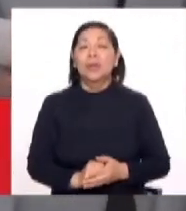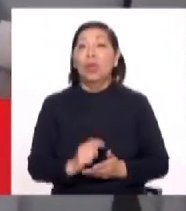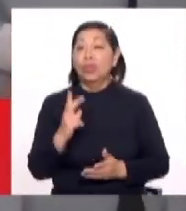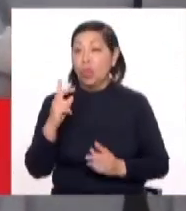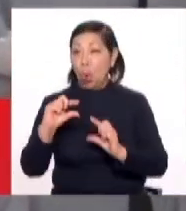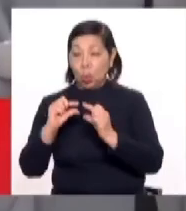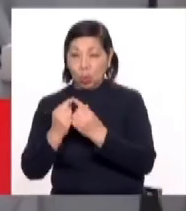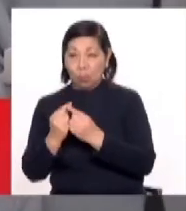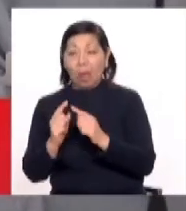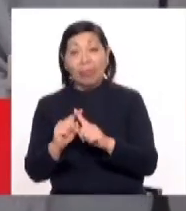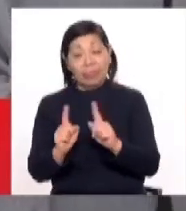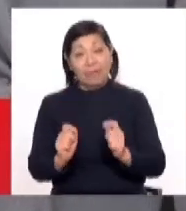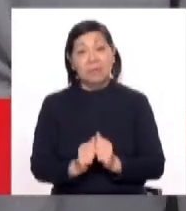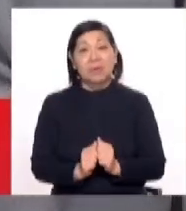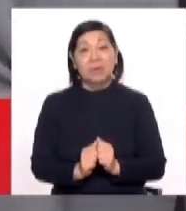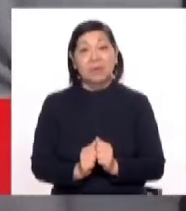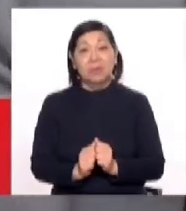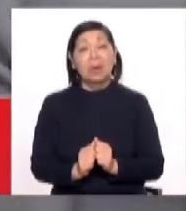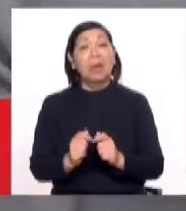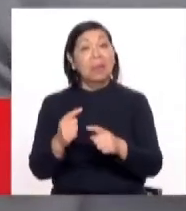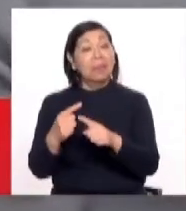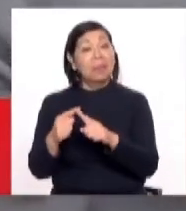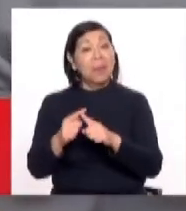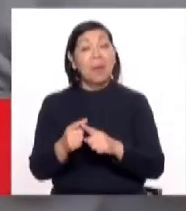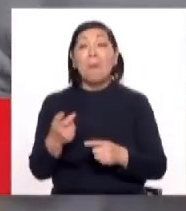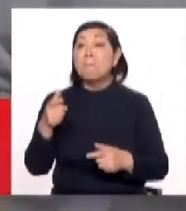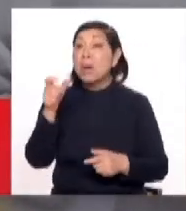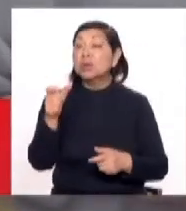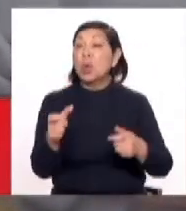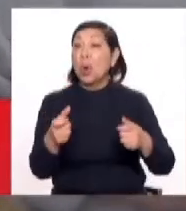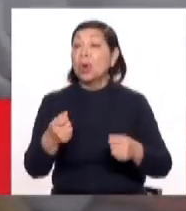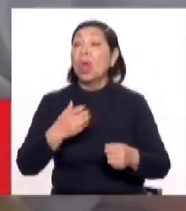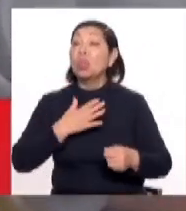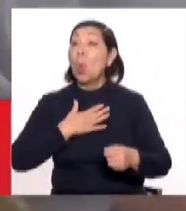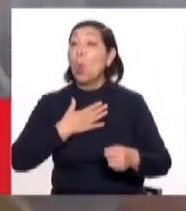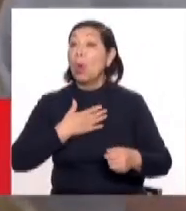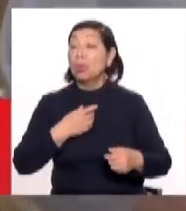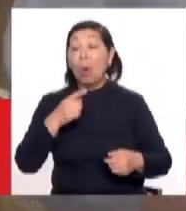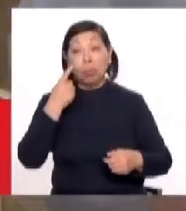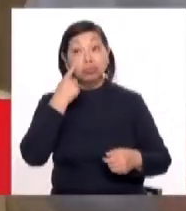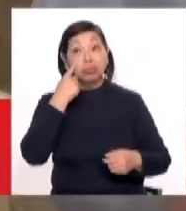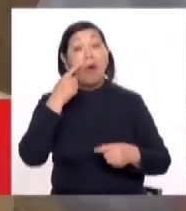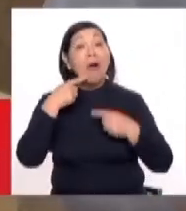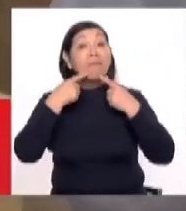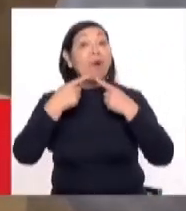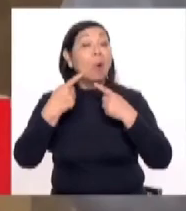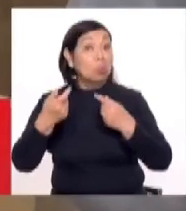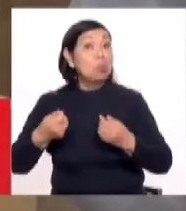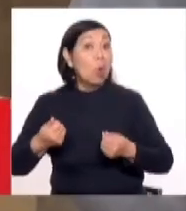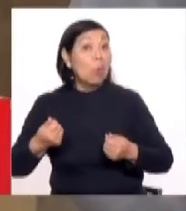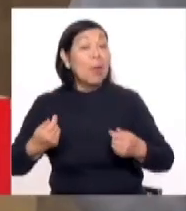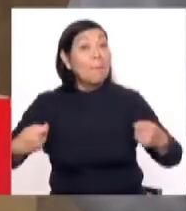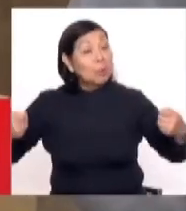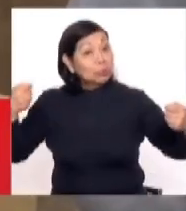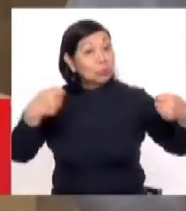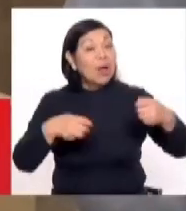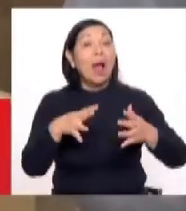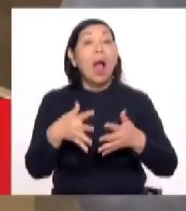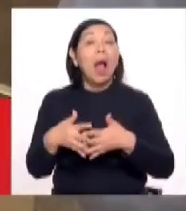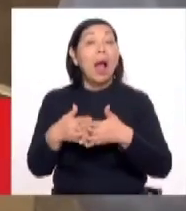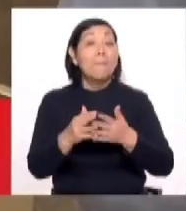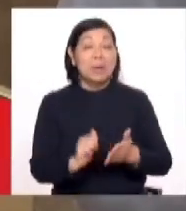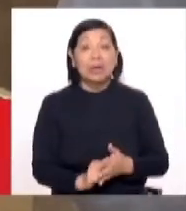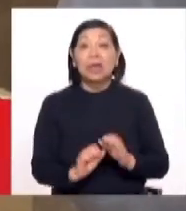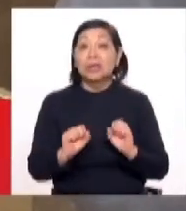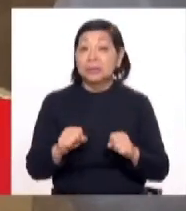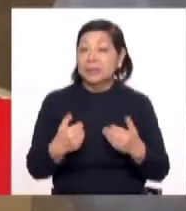grupos diferentes con con varios inversionistas muy reconocidos y muy importantes en Estados Unidos